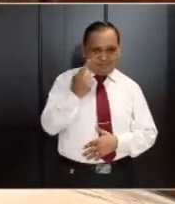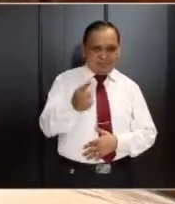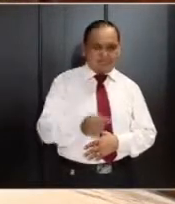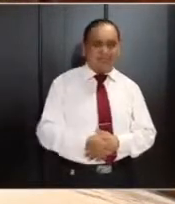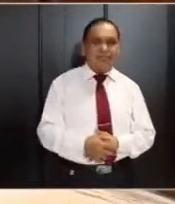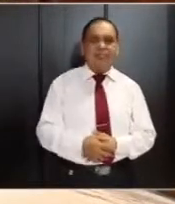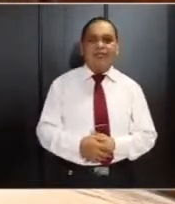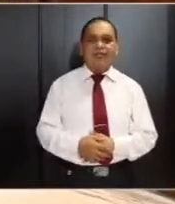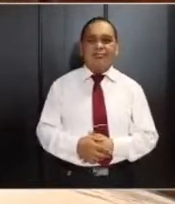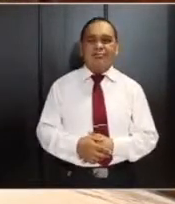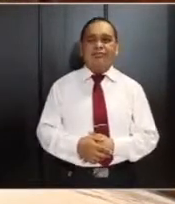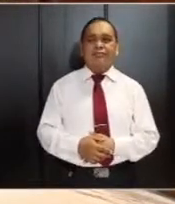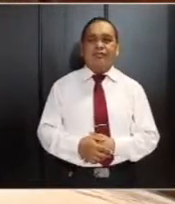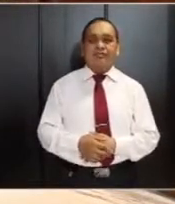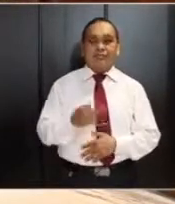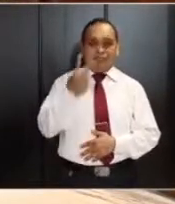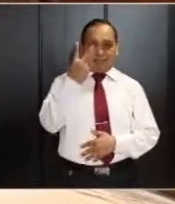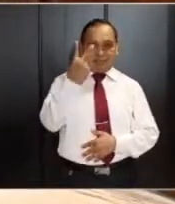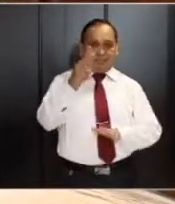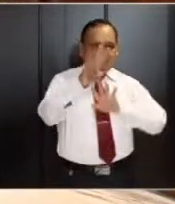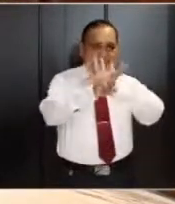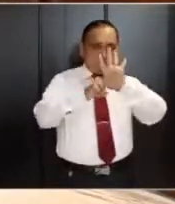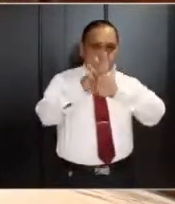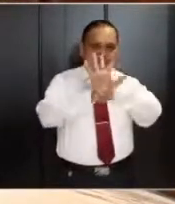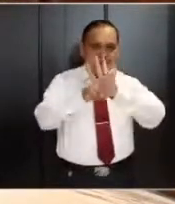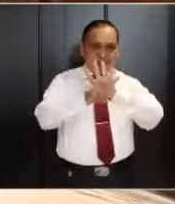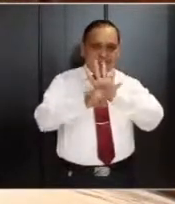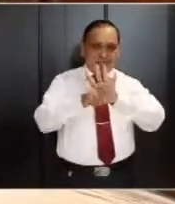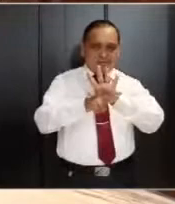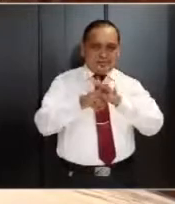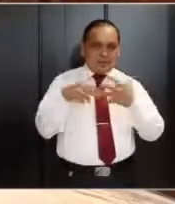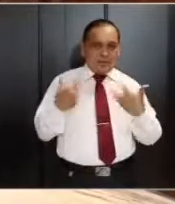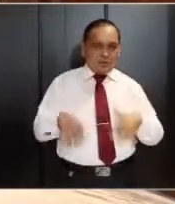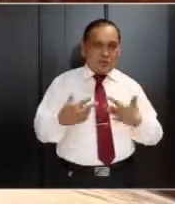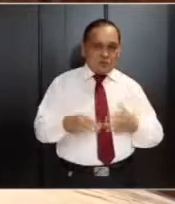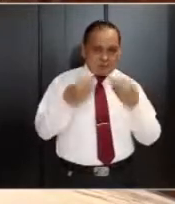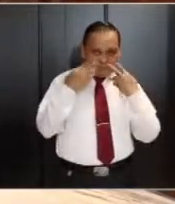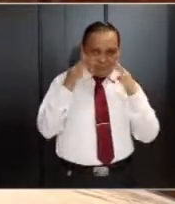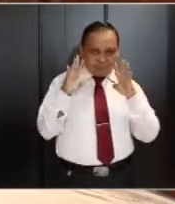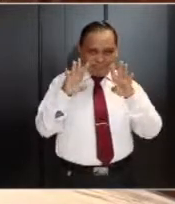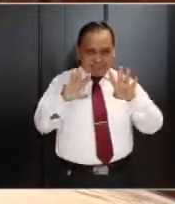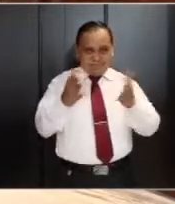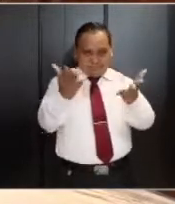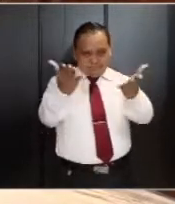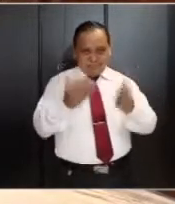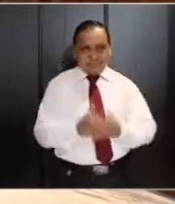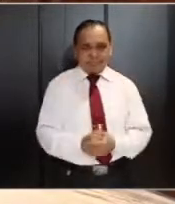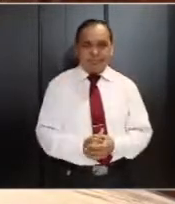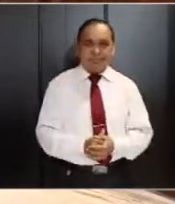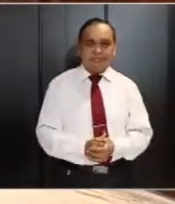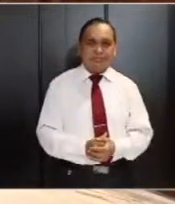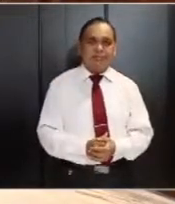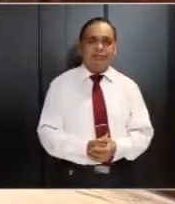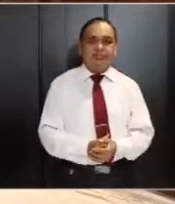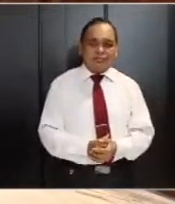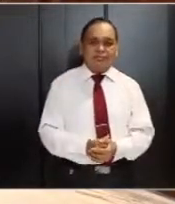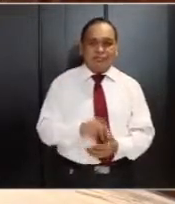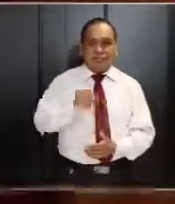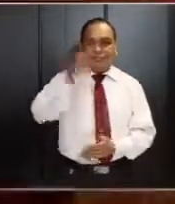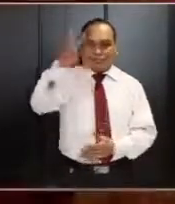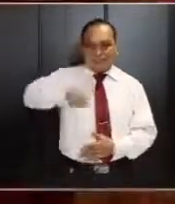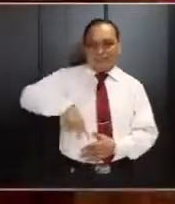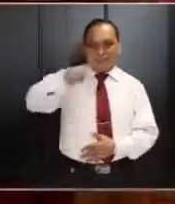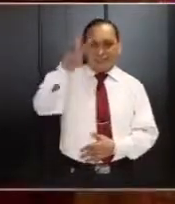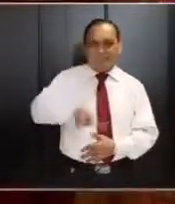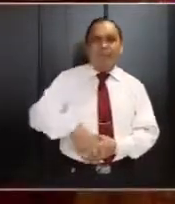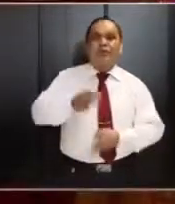un video interesante, vamos a escuchar que dos videos, uy, bueno, vamos a tener cenito. Así que bueno, está muy bien, pero es cierto, creo que ahí